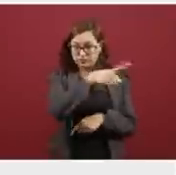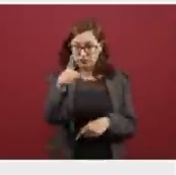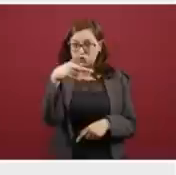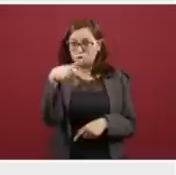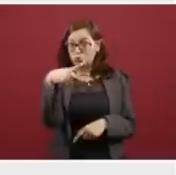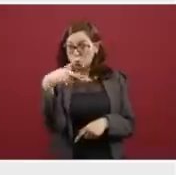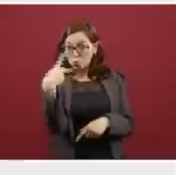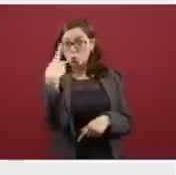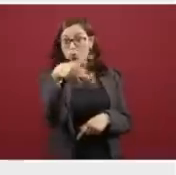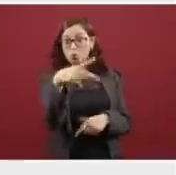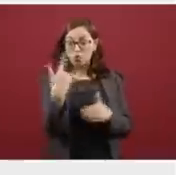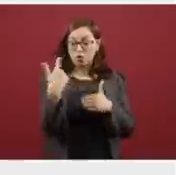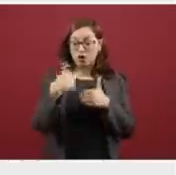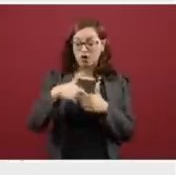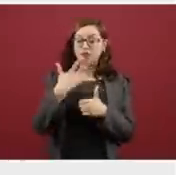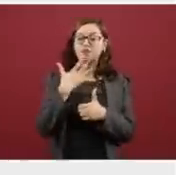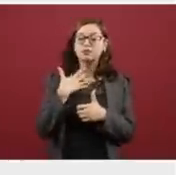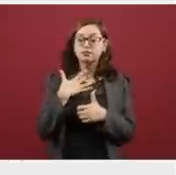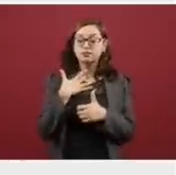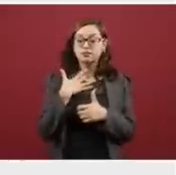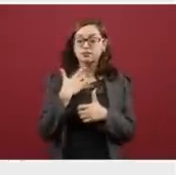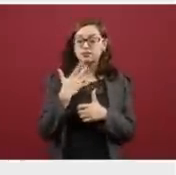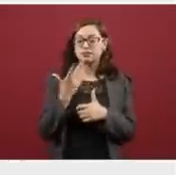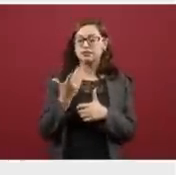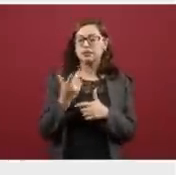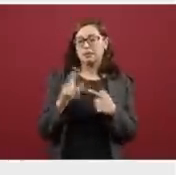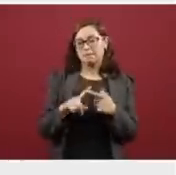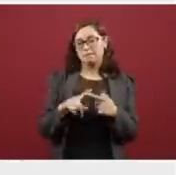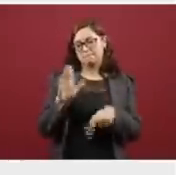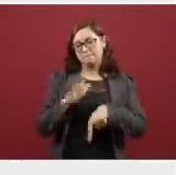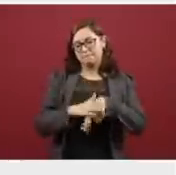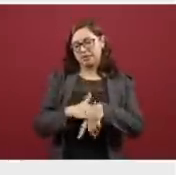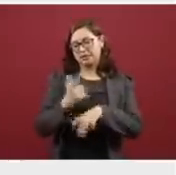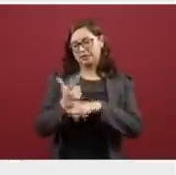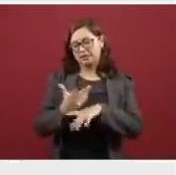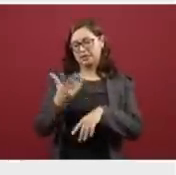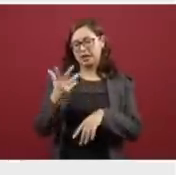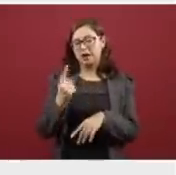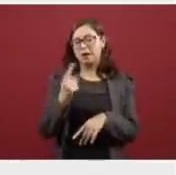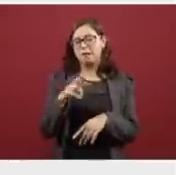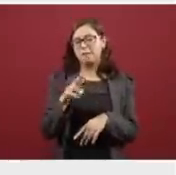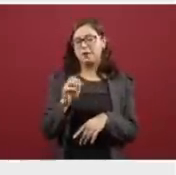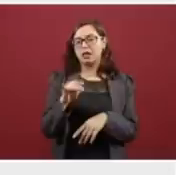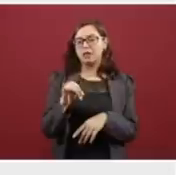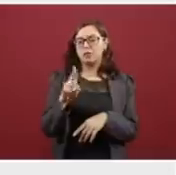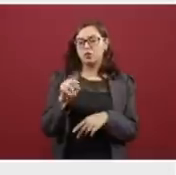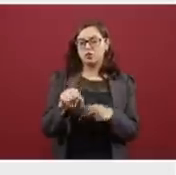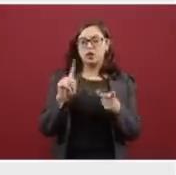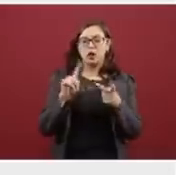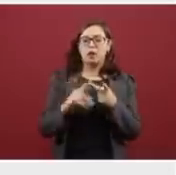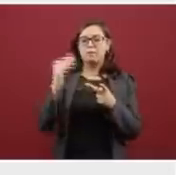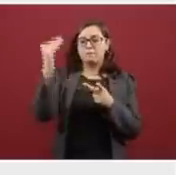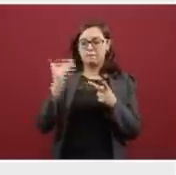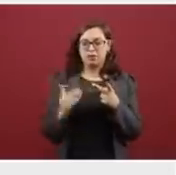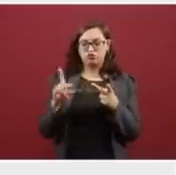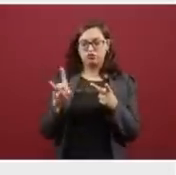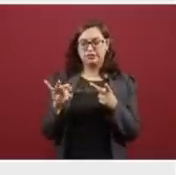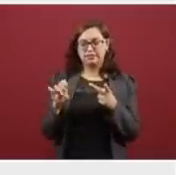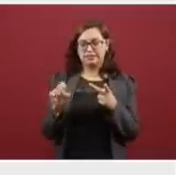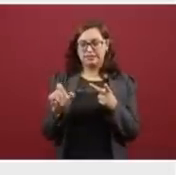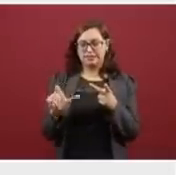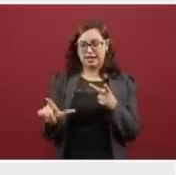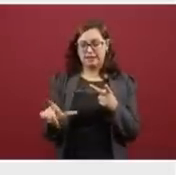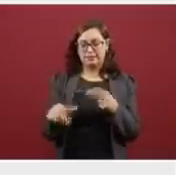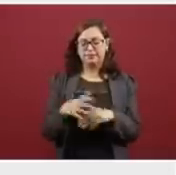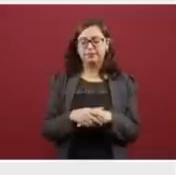más acentuado en el margen para el premium menos acentuado en el diesel viene